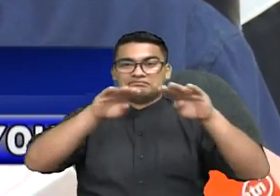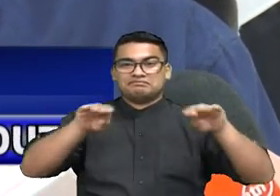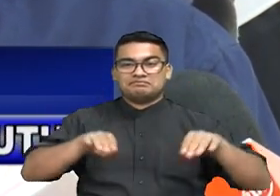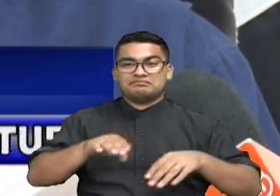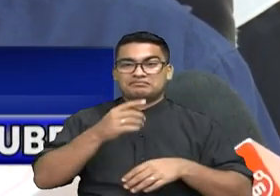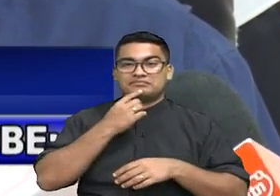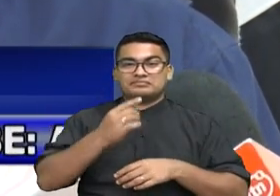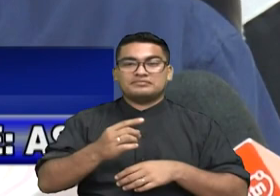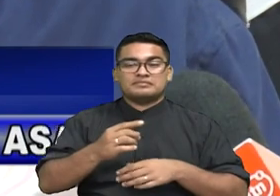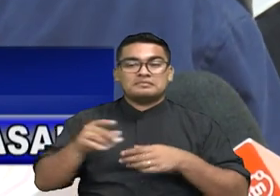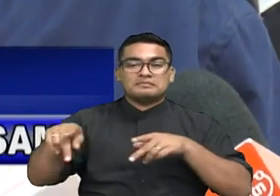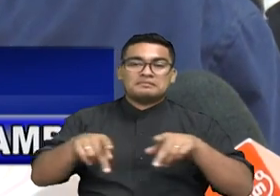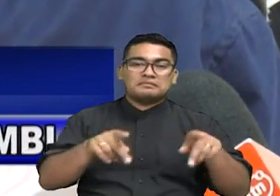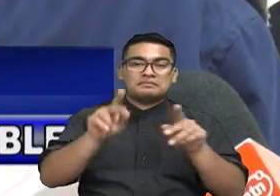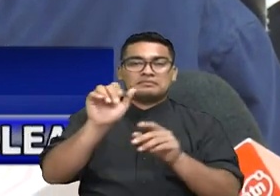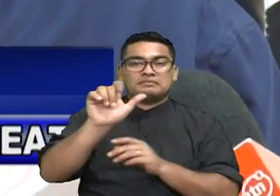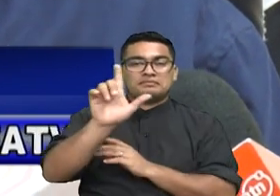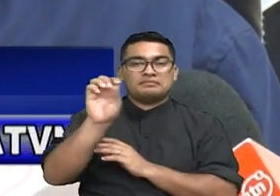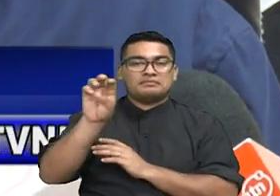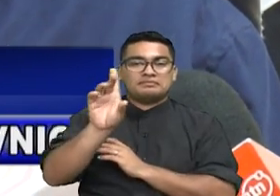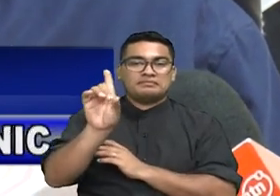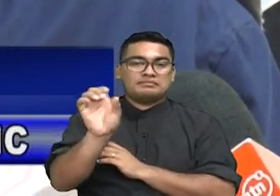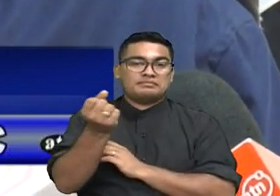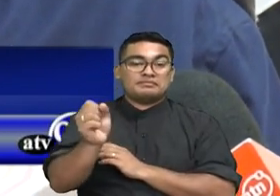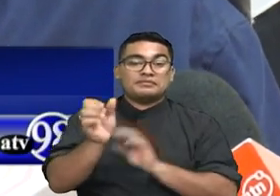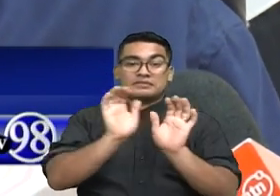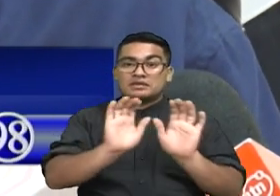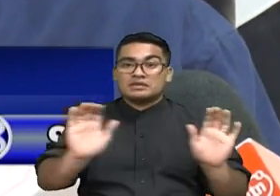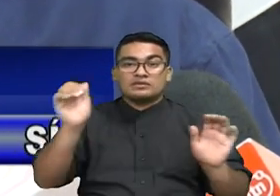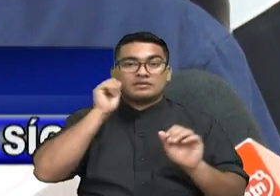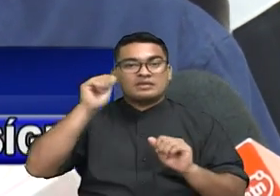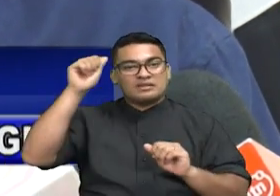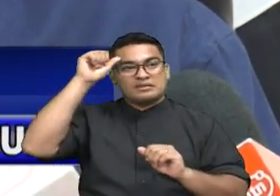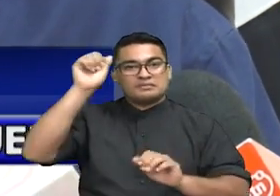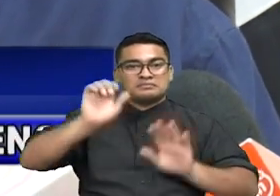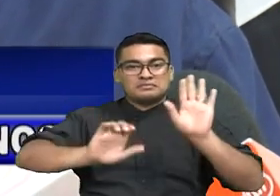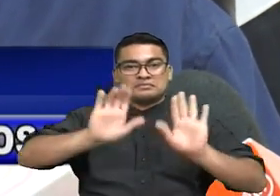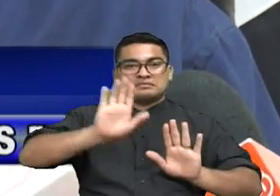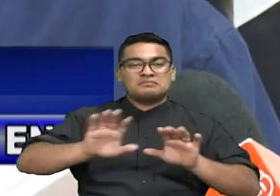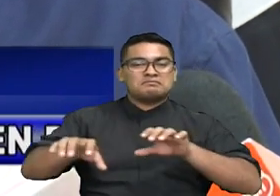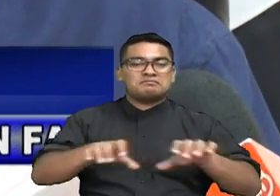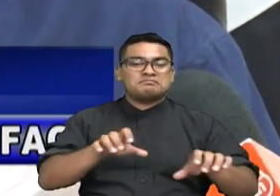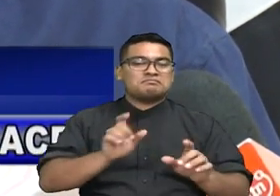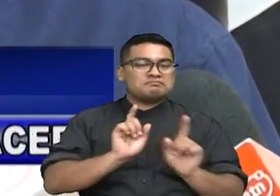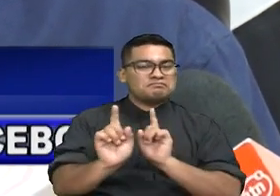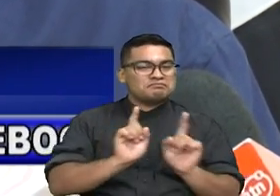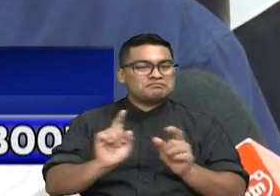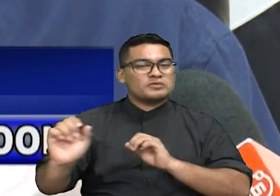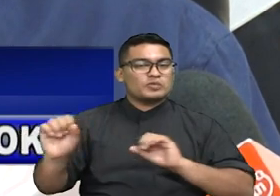Alameda, donde niños y adultos participaron en concursos y